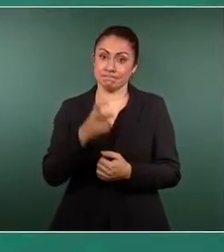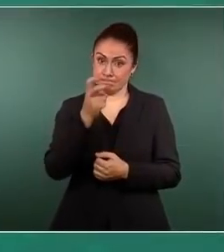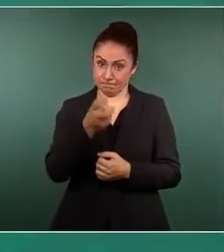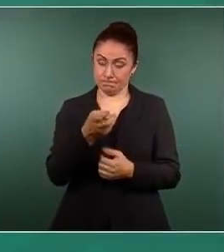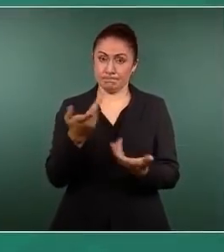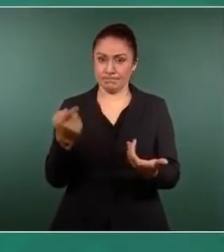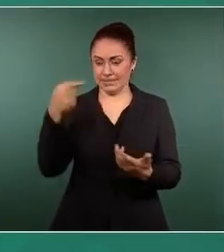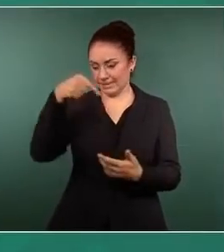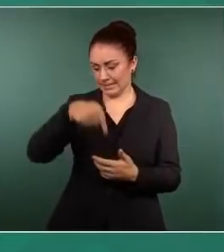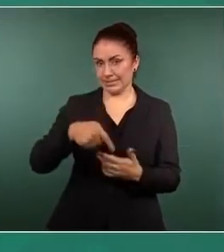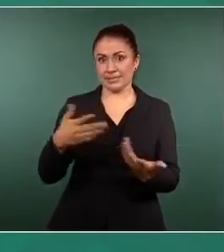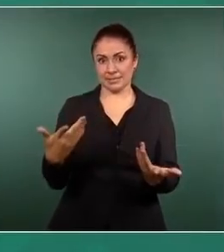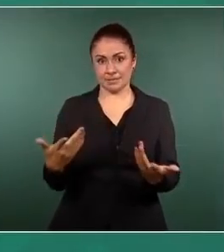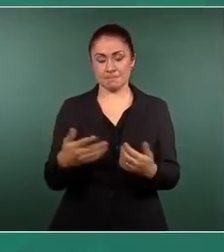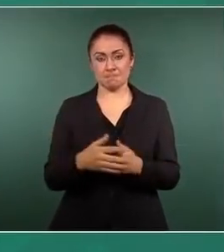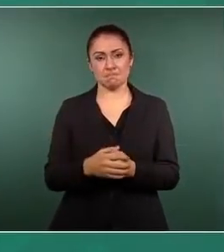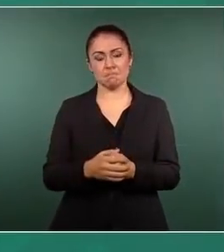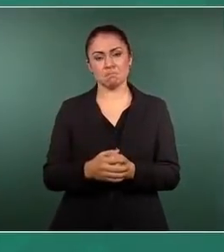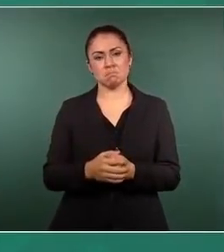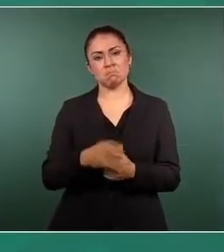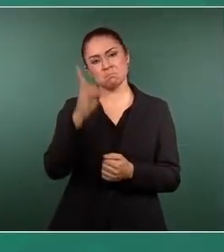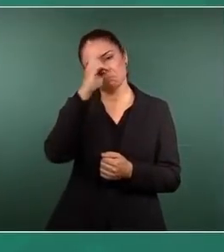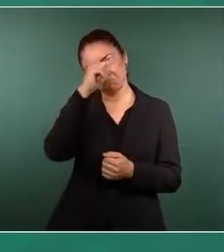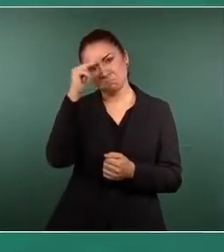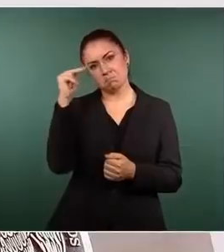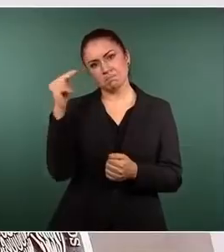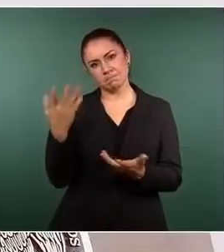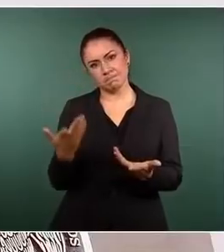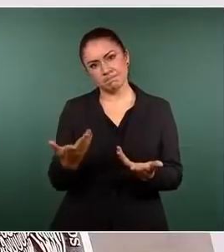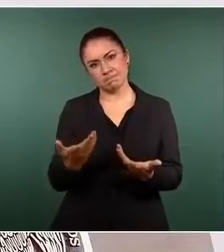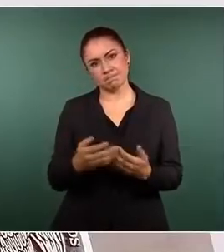aquí en nayarit